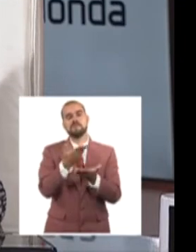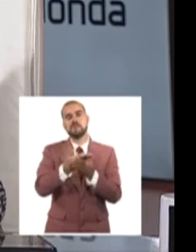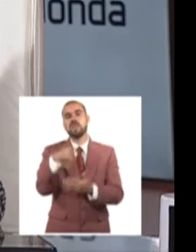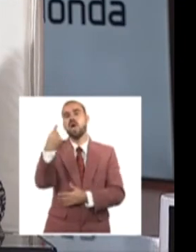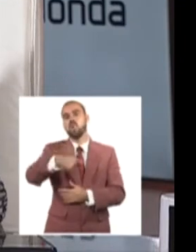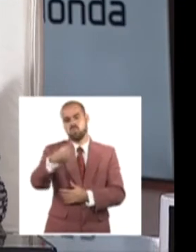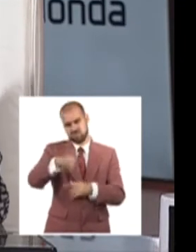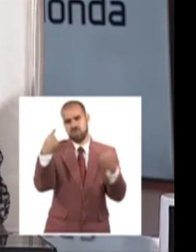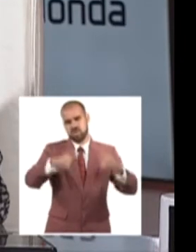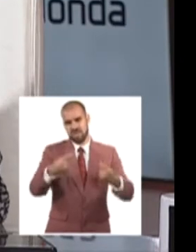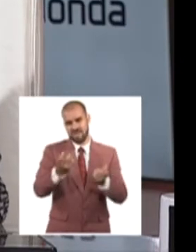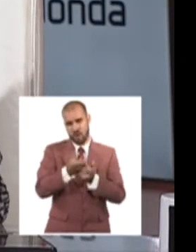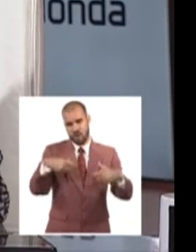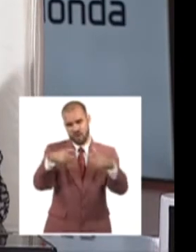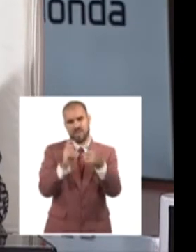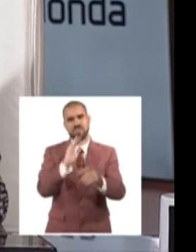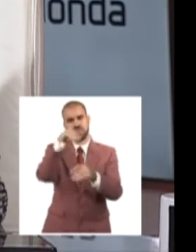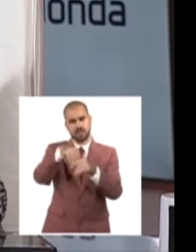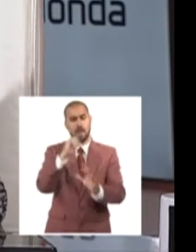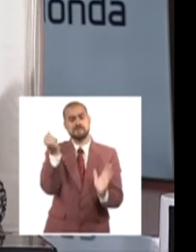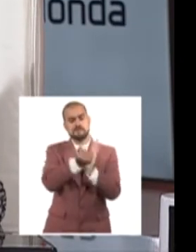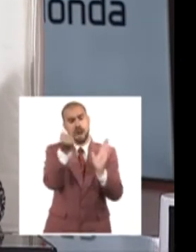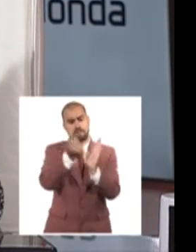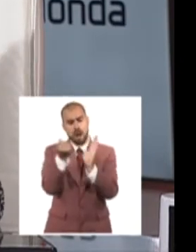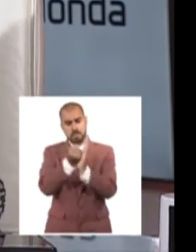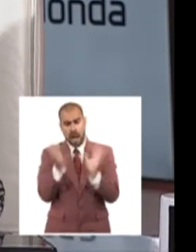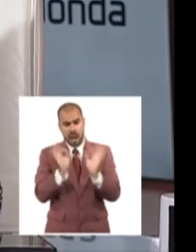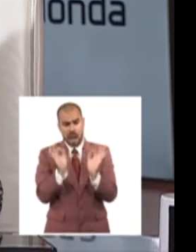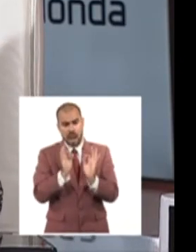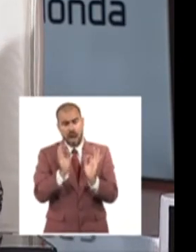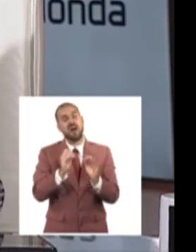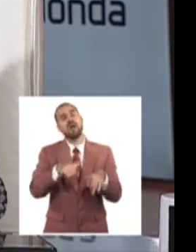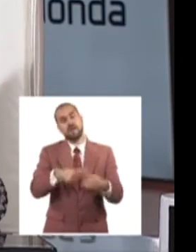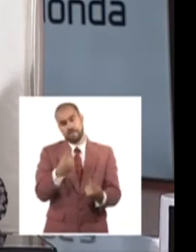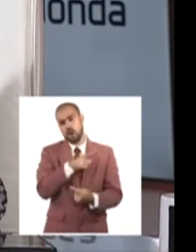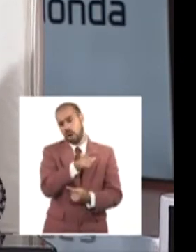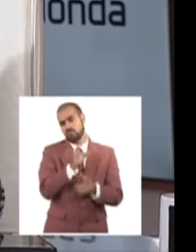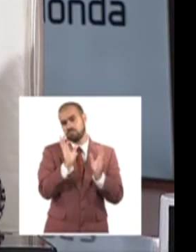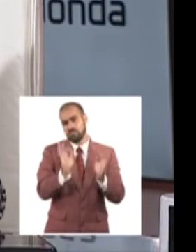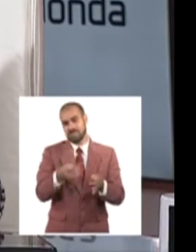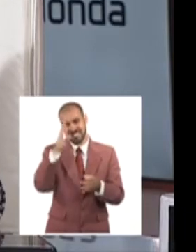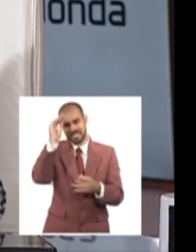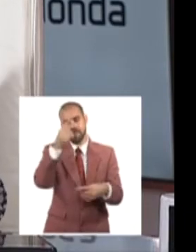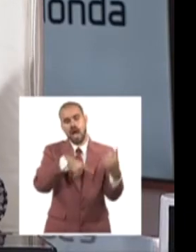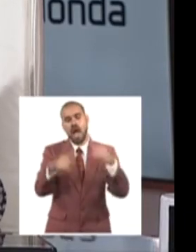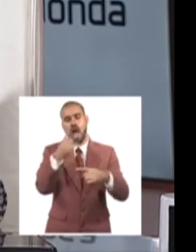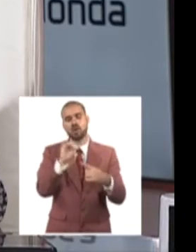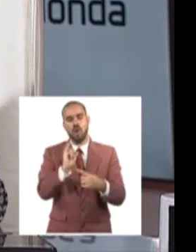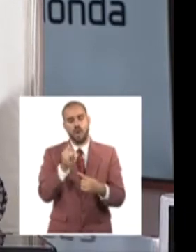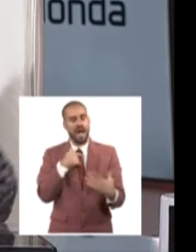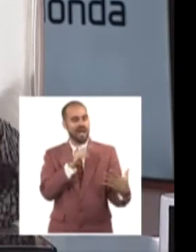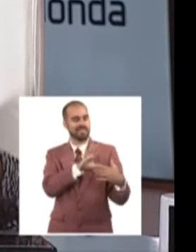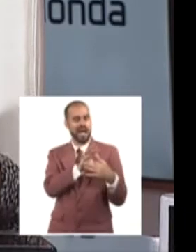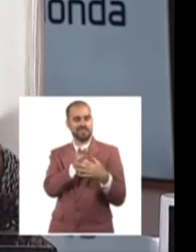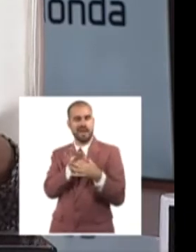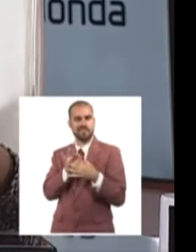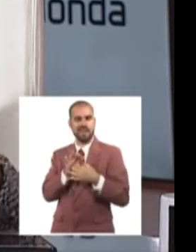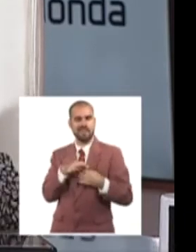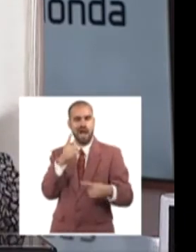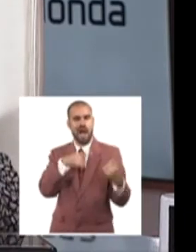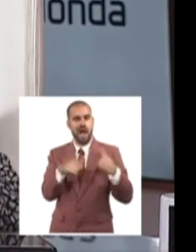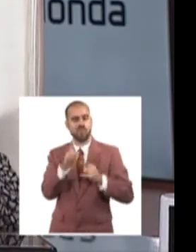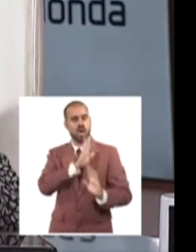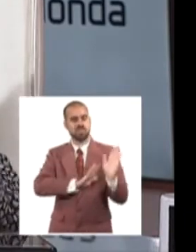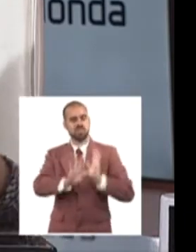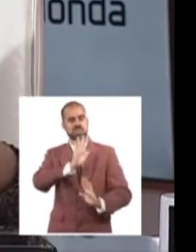que no se han aprobado gracias a que él aún mantiene fuerza de osea tiene partidarios dentro del